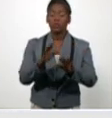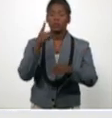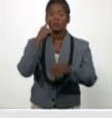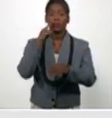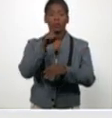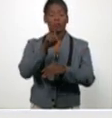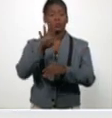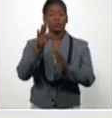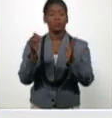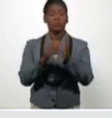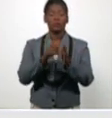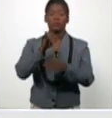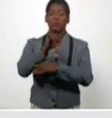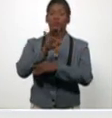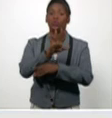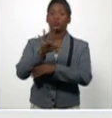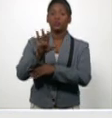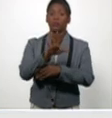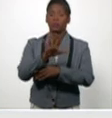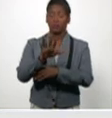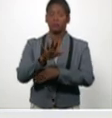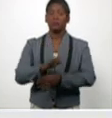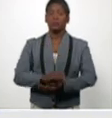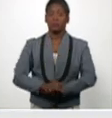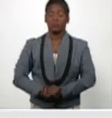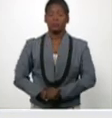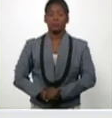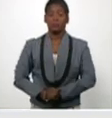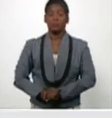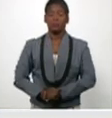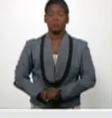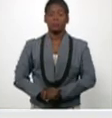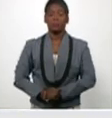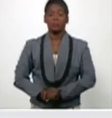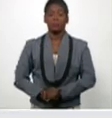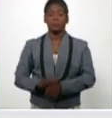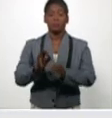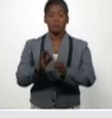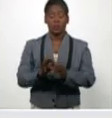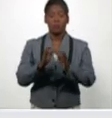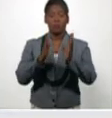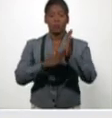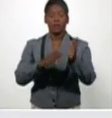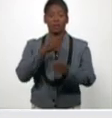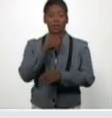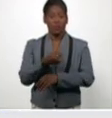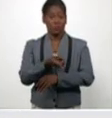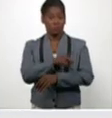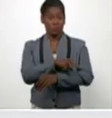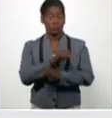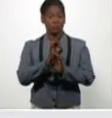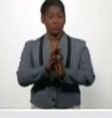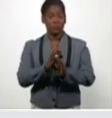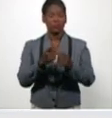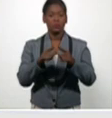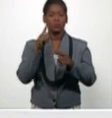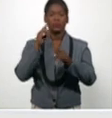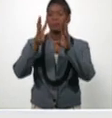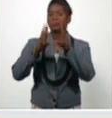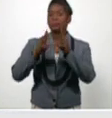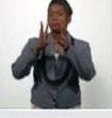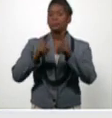14.955, ya casi igual a los de que tuvimos en todo enero, que es, como siempre digo, la cifra más